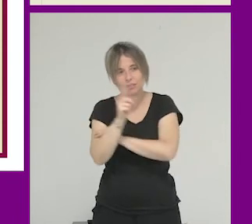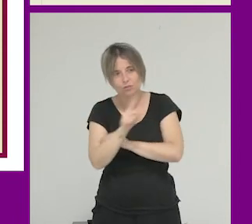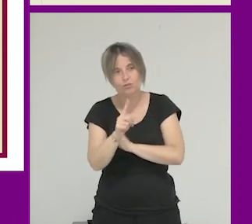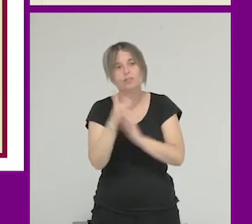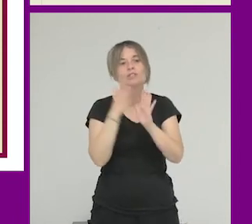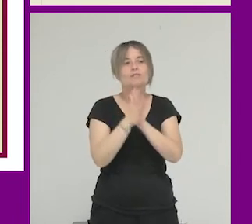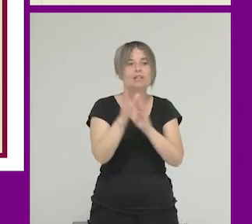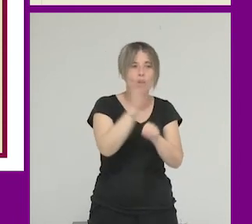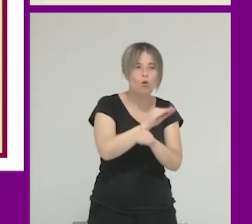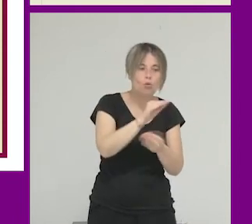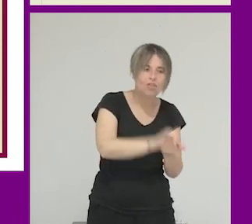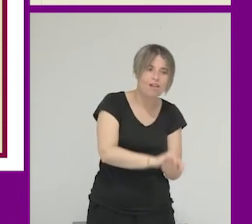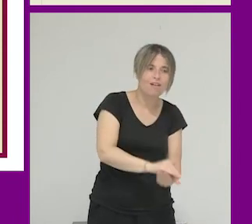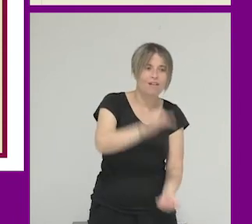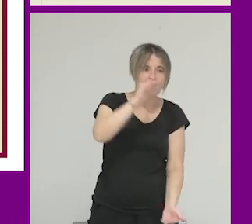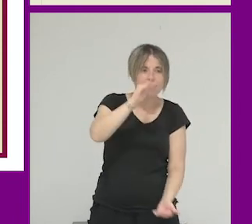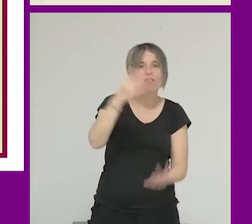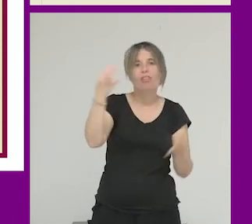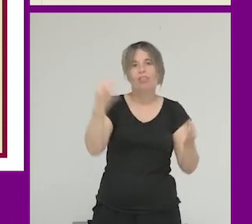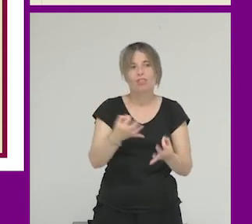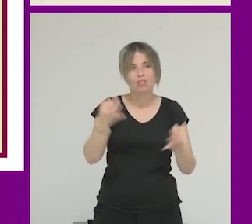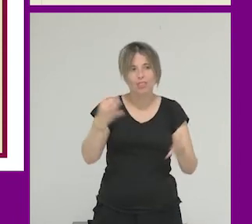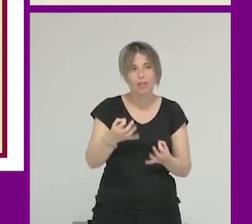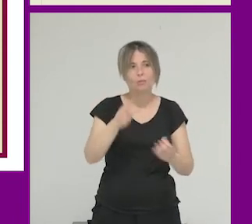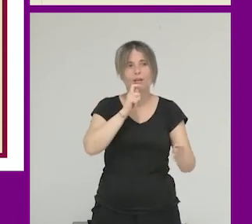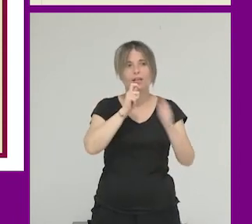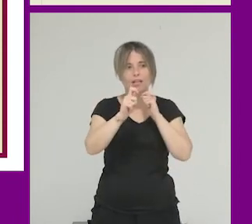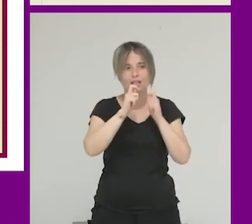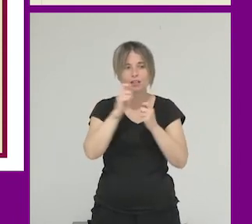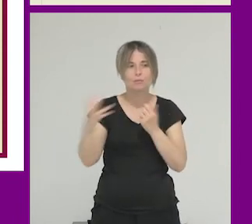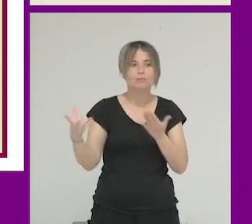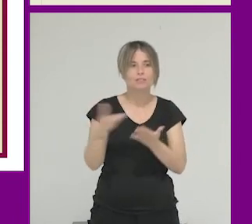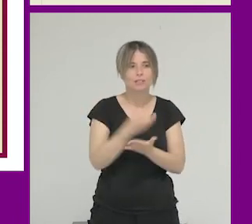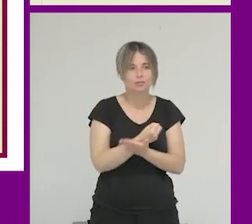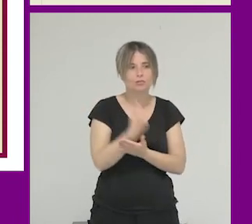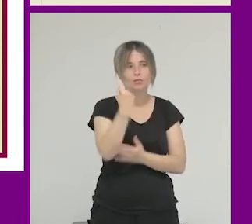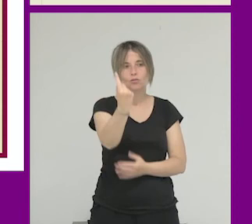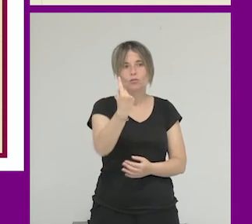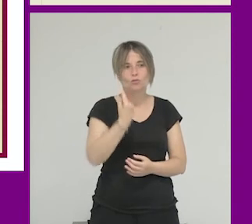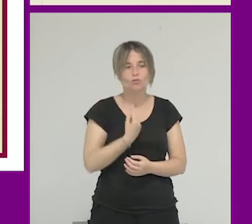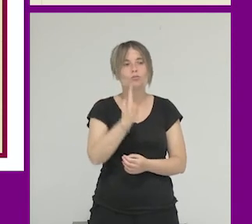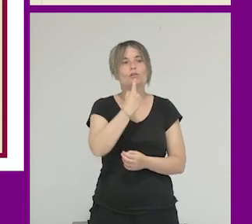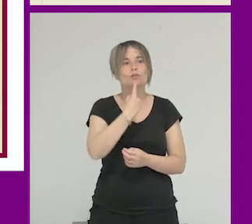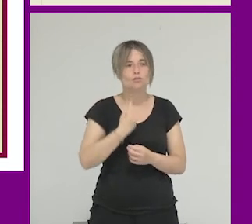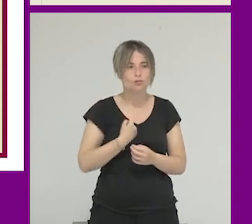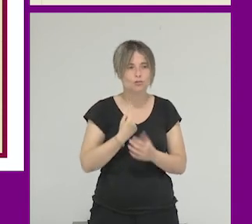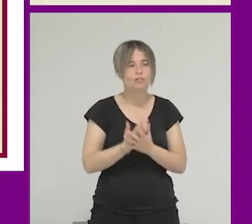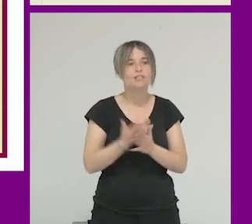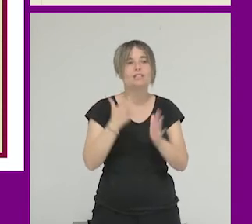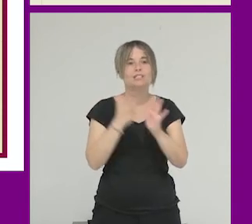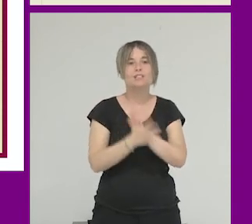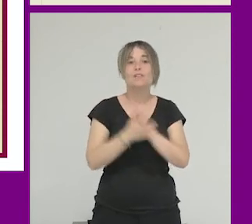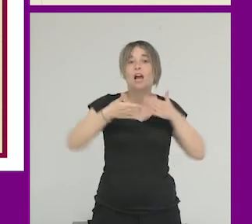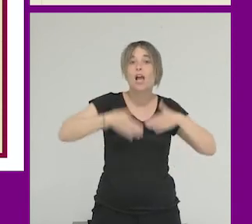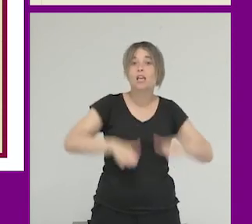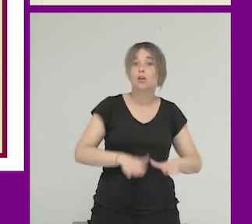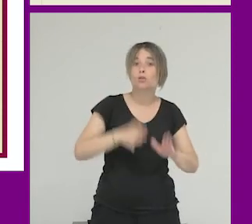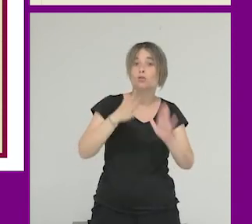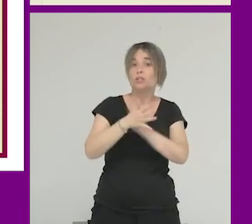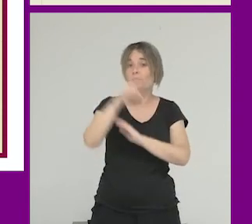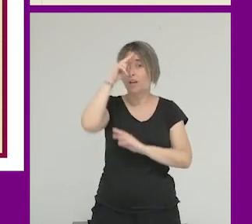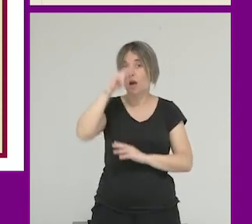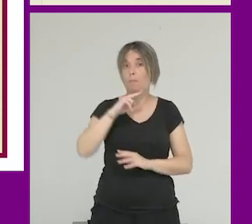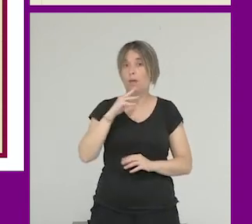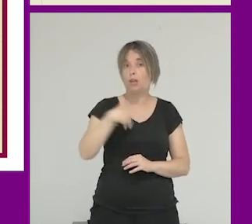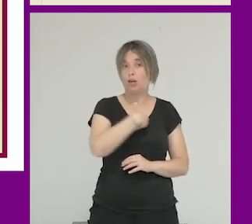hor, nire elkarrizketatuen artean, badago bat esaten duena, tener hijos no te hace padre.